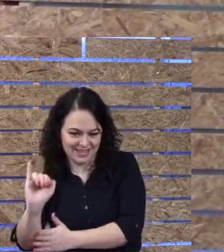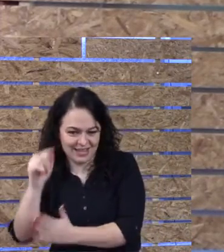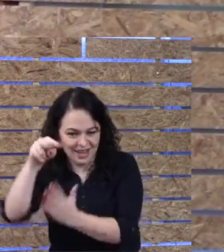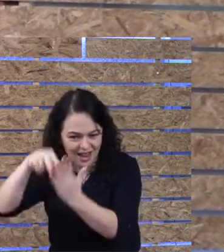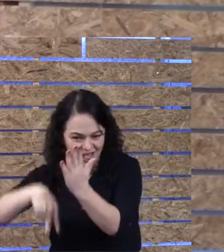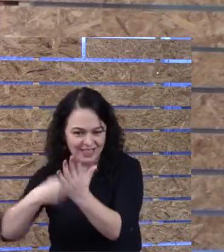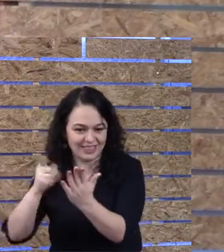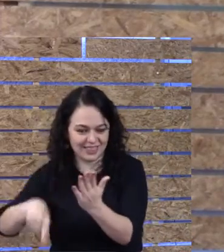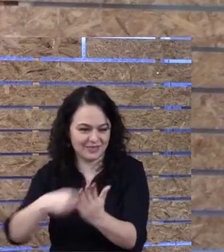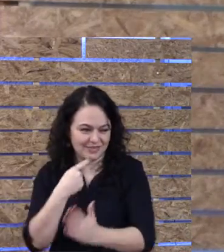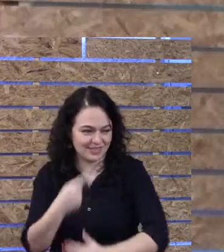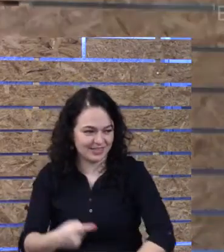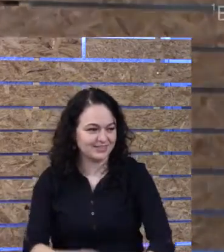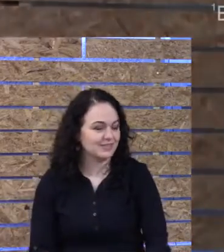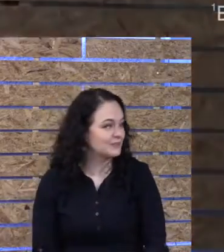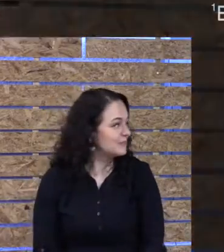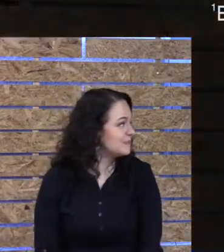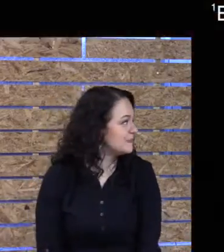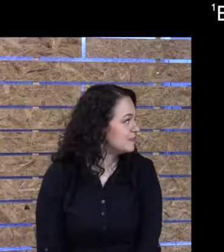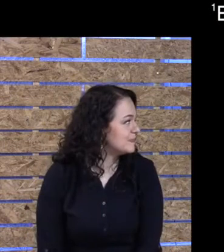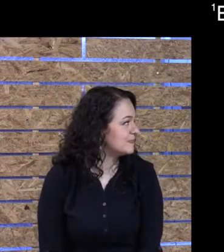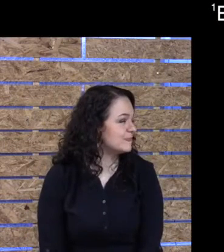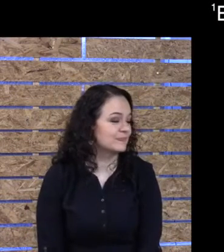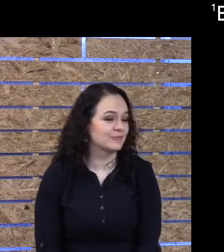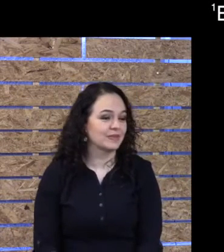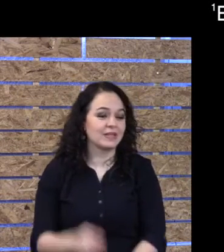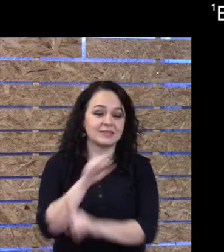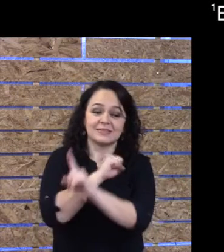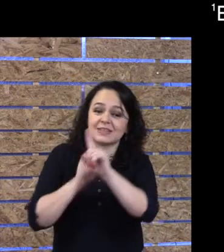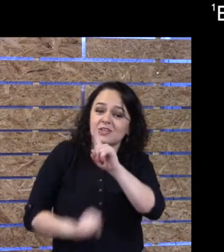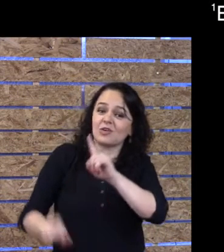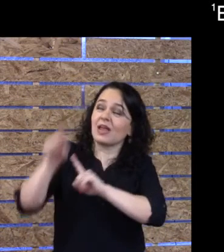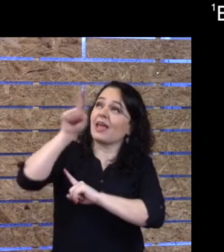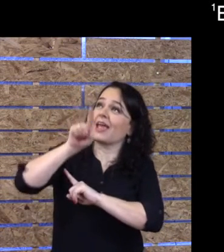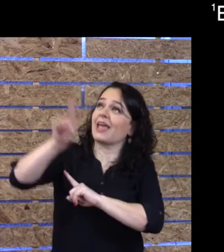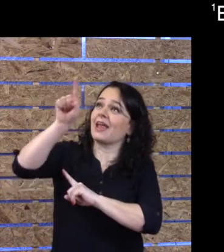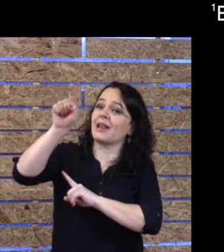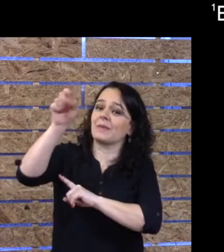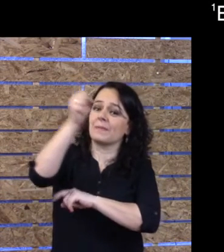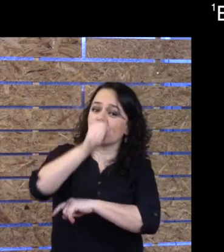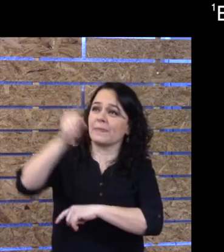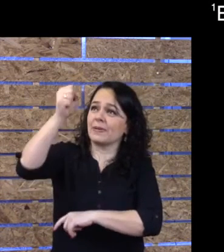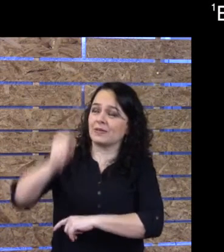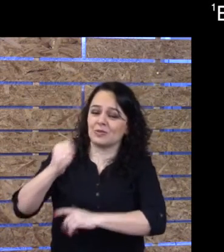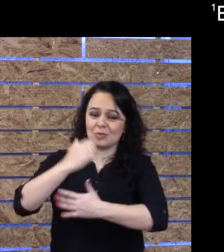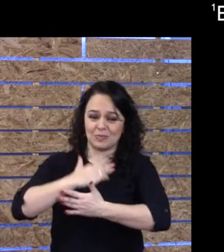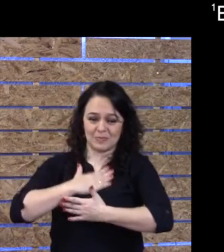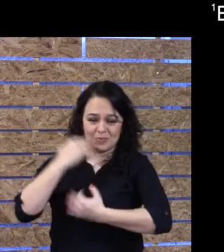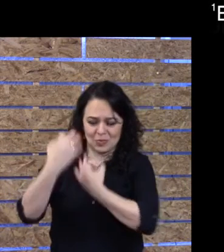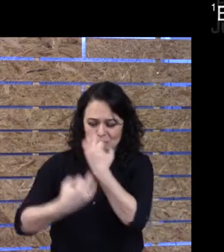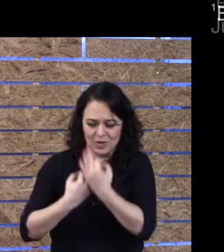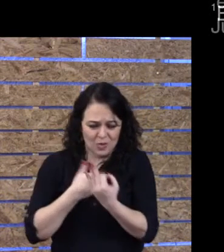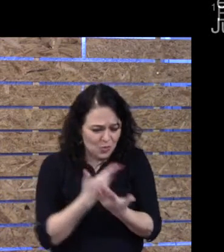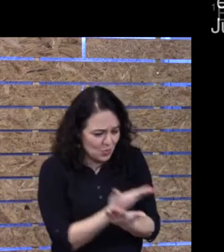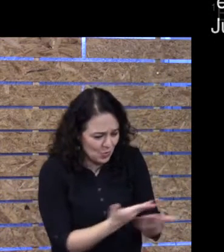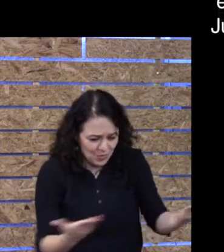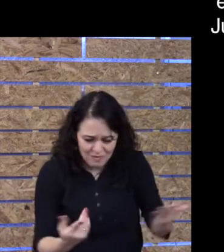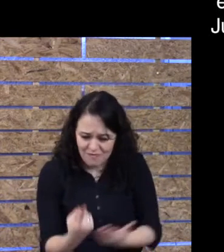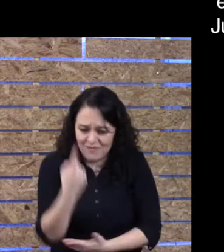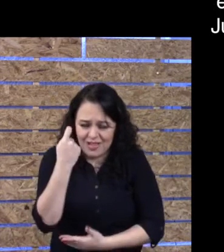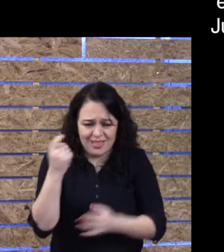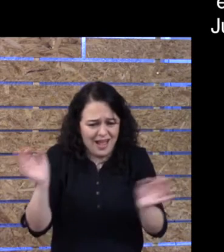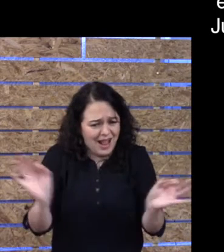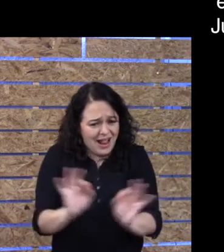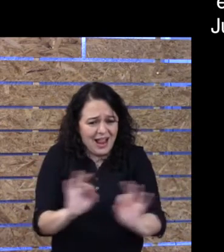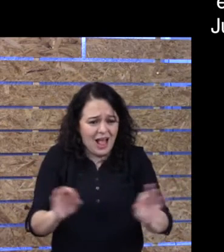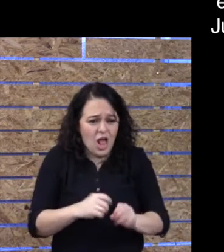Y dice así la palabra del Señor. El Señor es mi pastor, nada me falta.